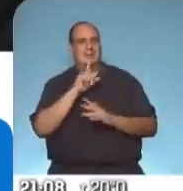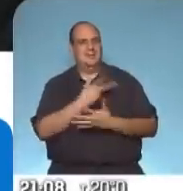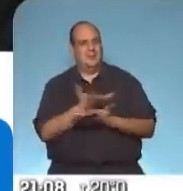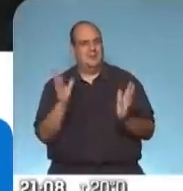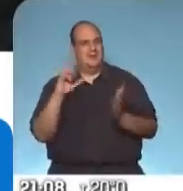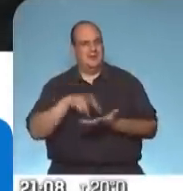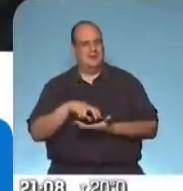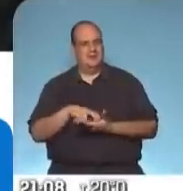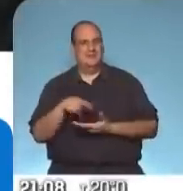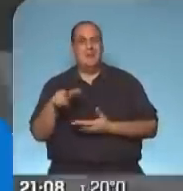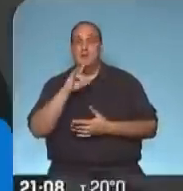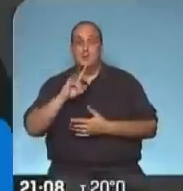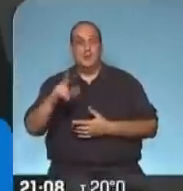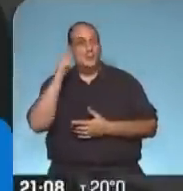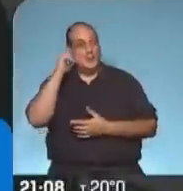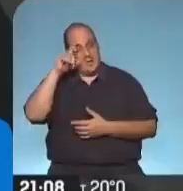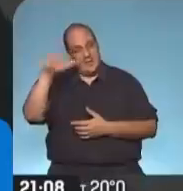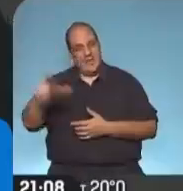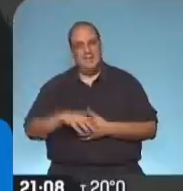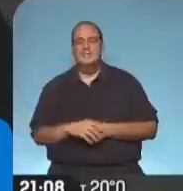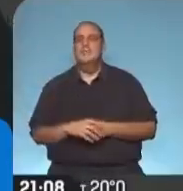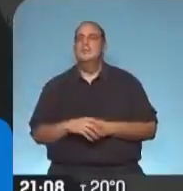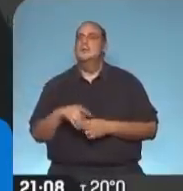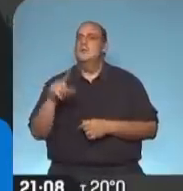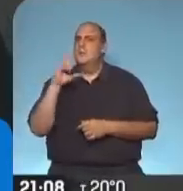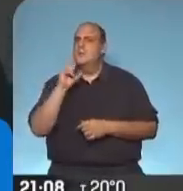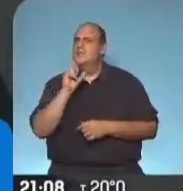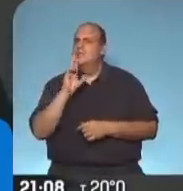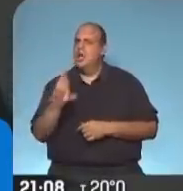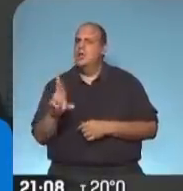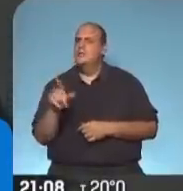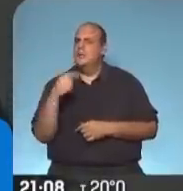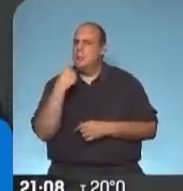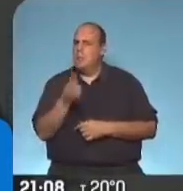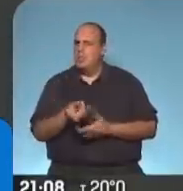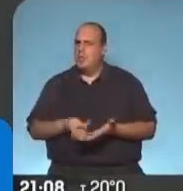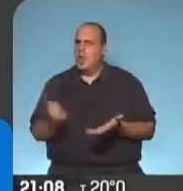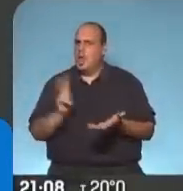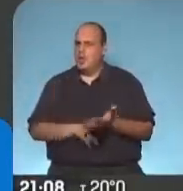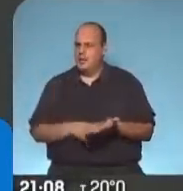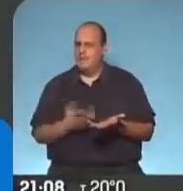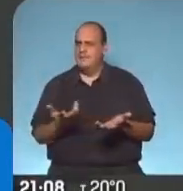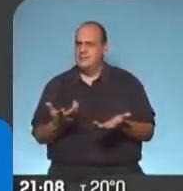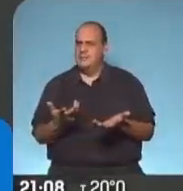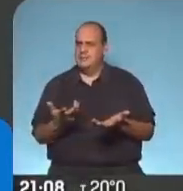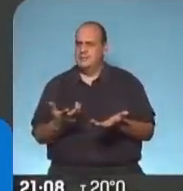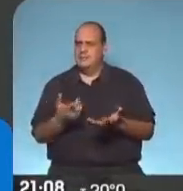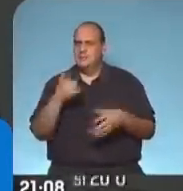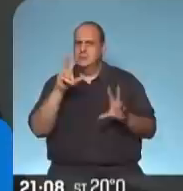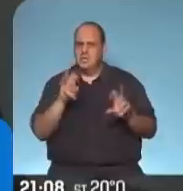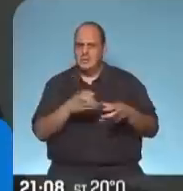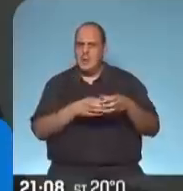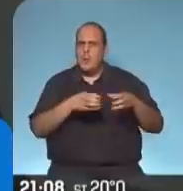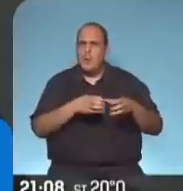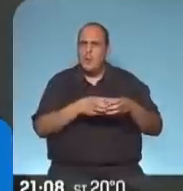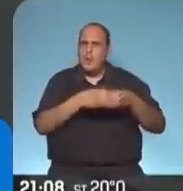ahí. Gracias, Gabriela. Víctor, vuelvo con la pregunta. ¿Hay alguna posibilidad con este petróleo, con este barril